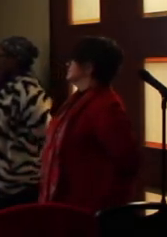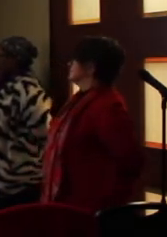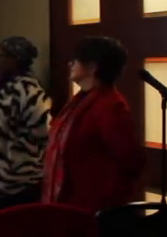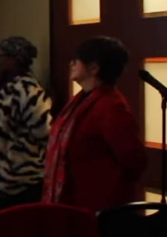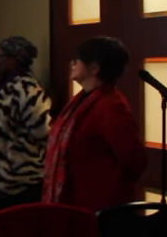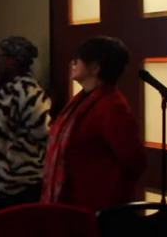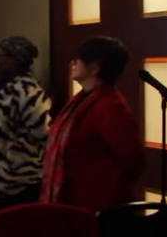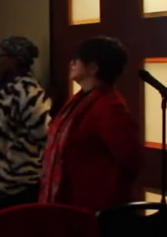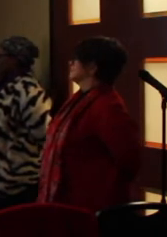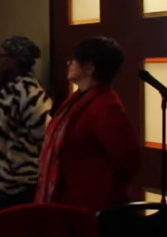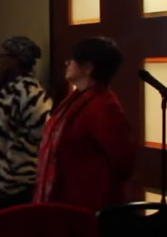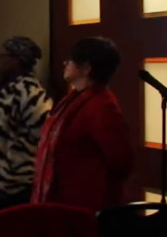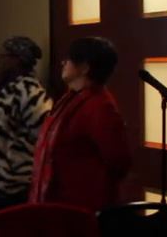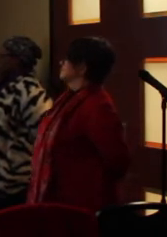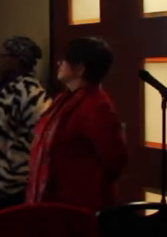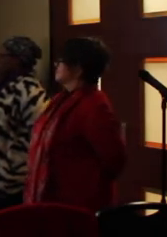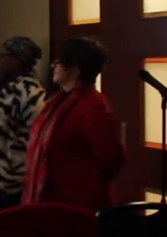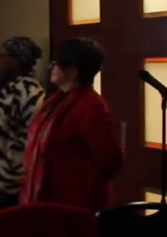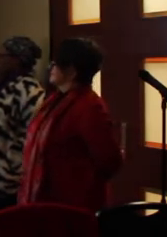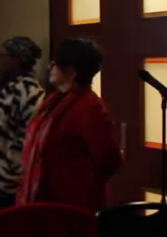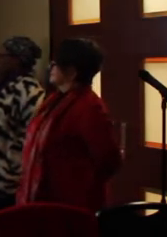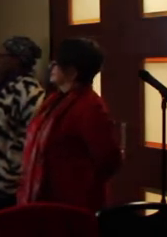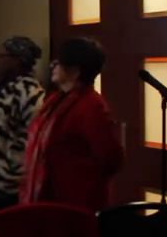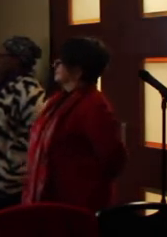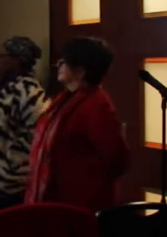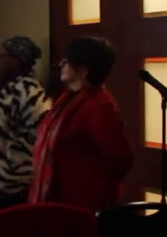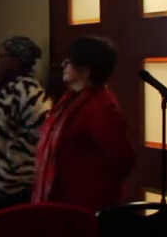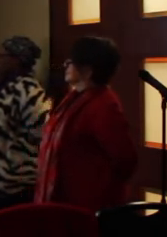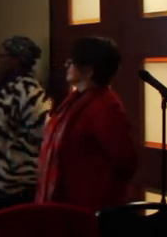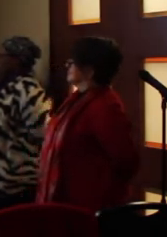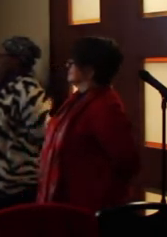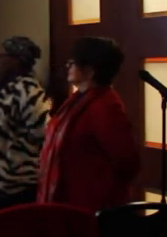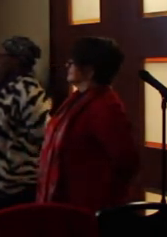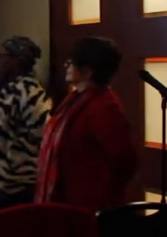de que todo sea más hermoso. Embellecer la vida es mi gran objetivo.